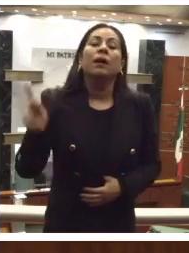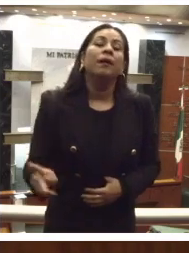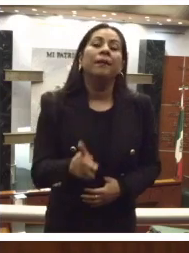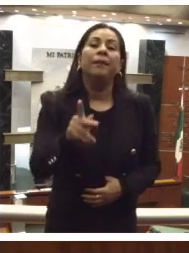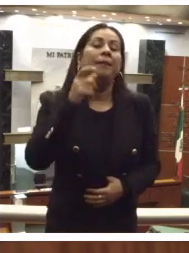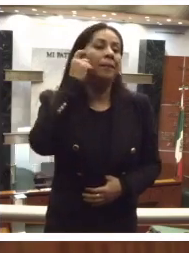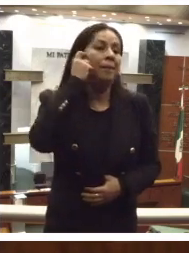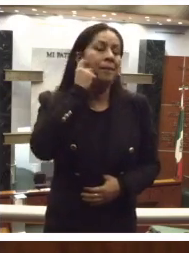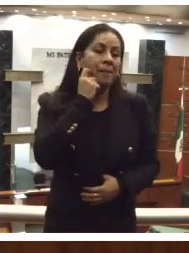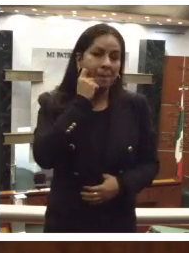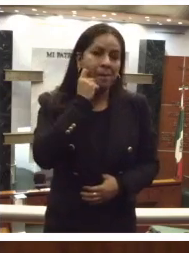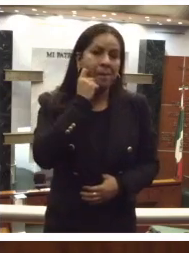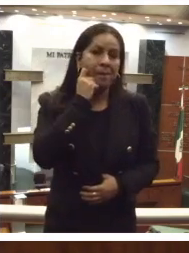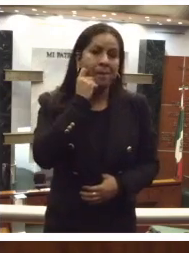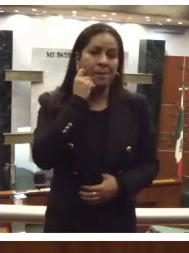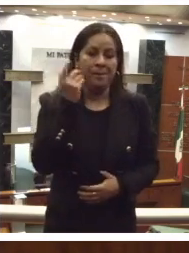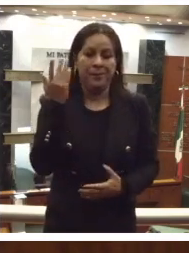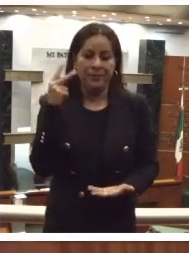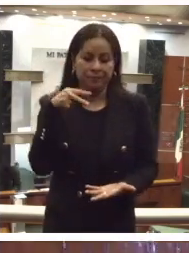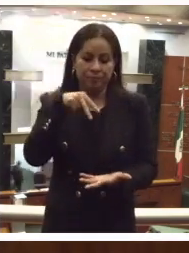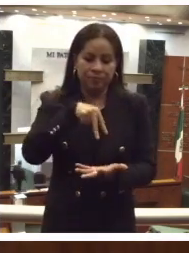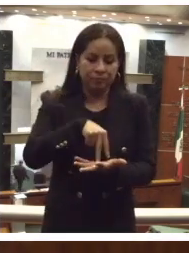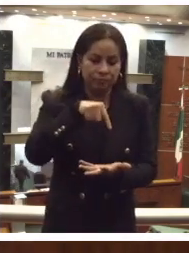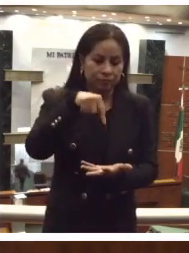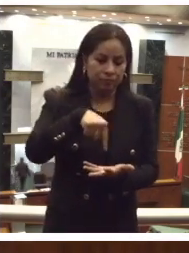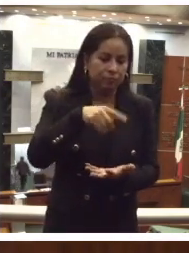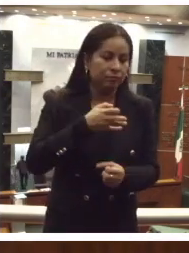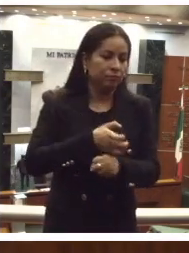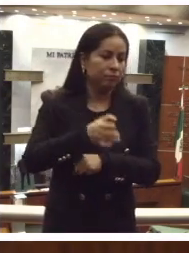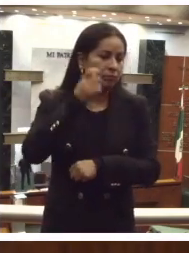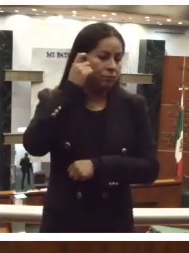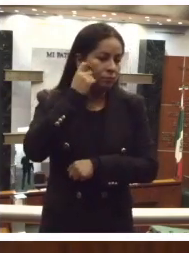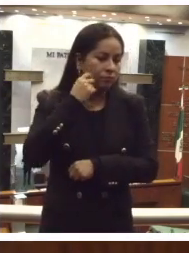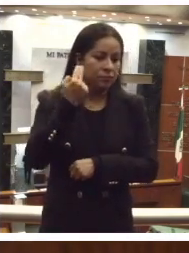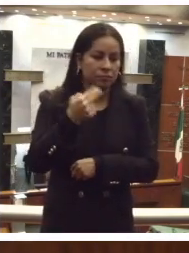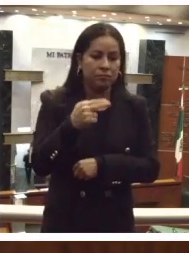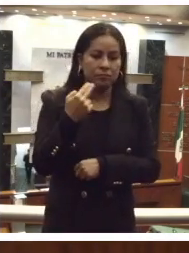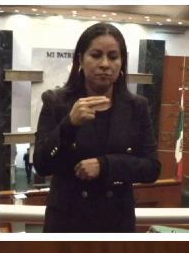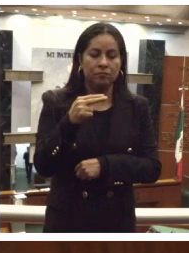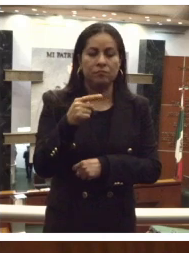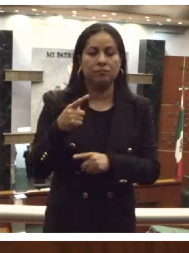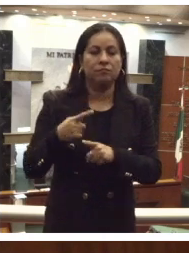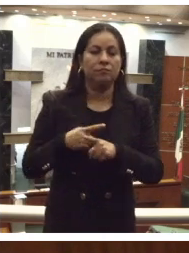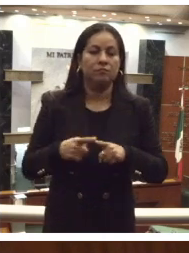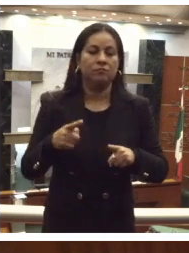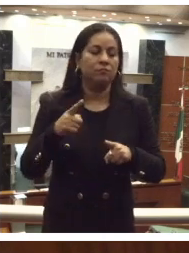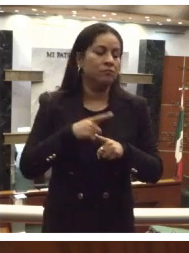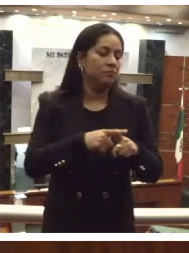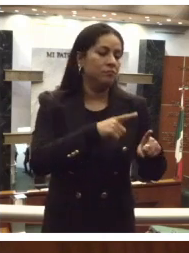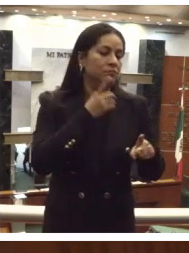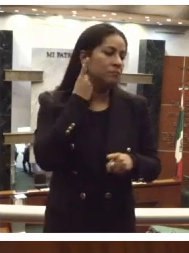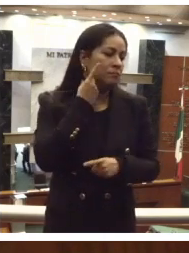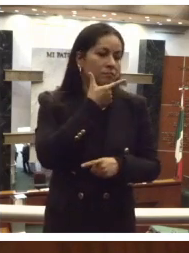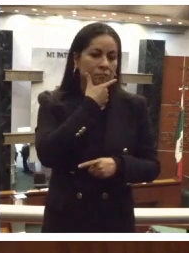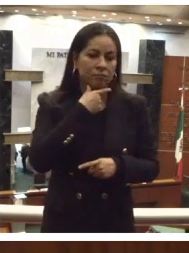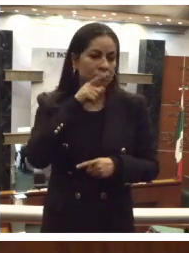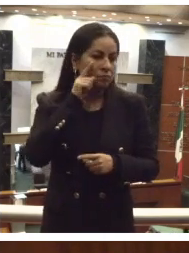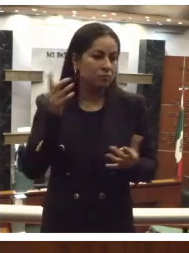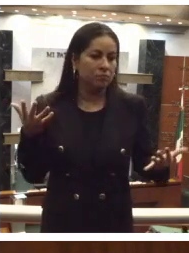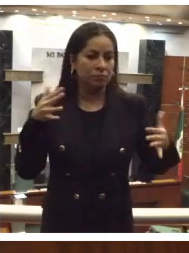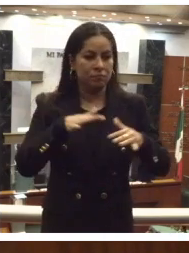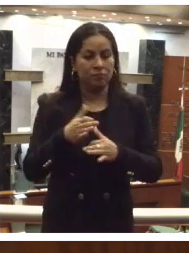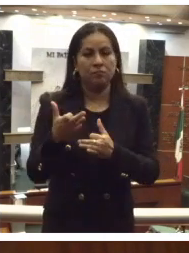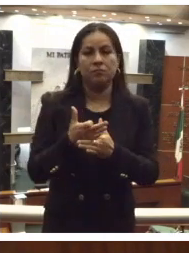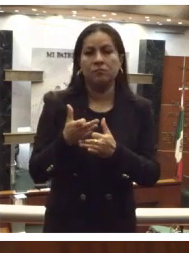de Guerrero, acudimos a la máxima tribuna de nuestro estado a nombre de las diputadas y diputados que integramos el